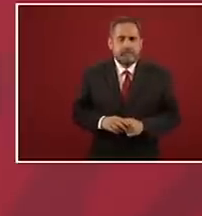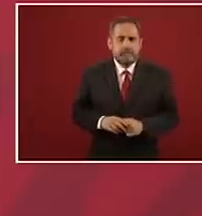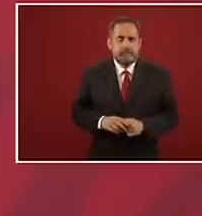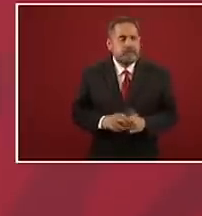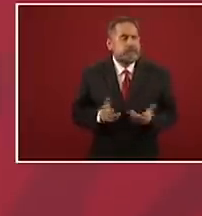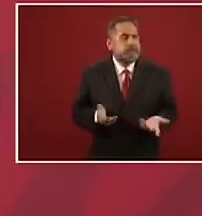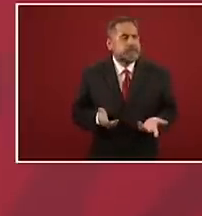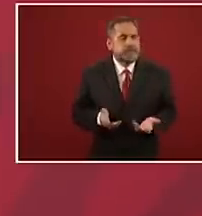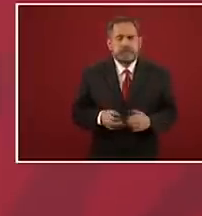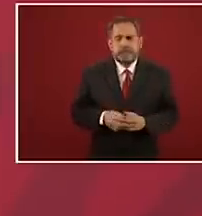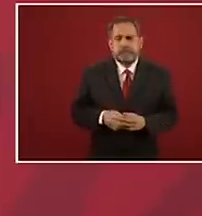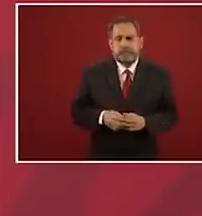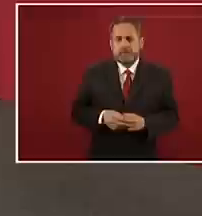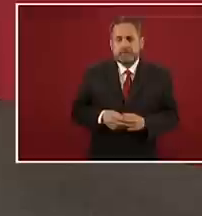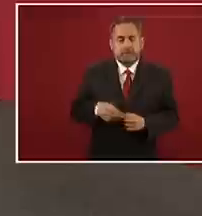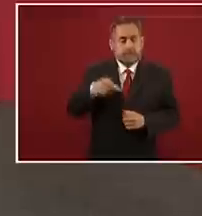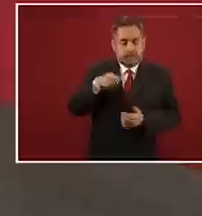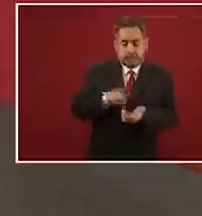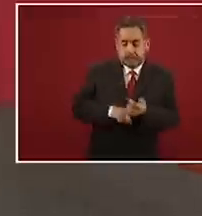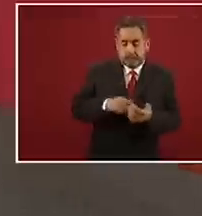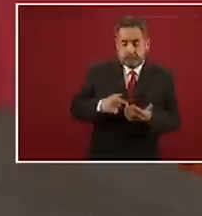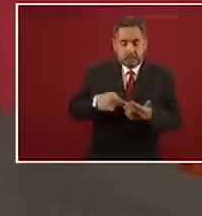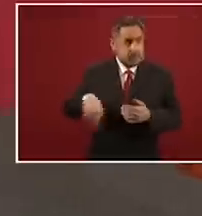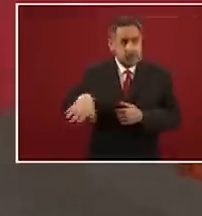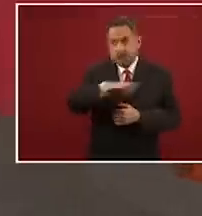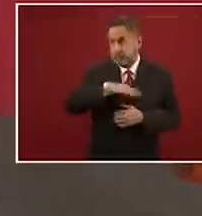como no se permite la corrupción,